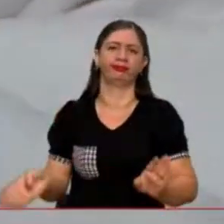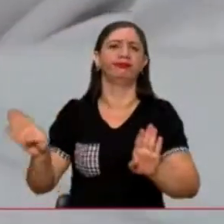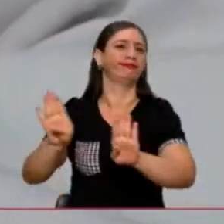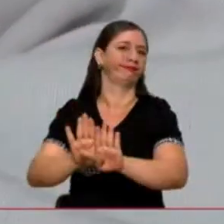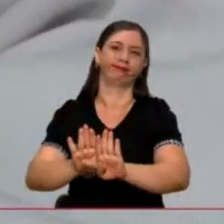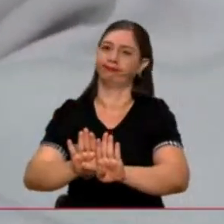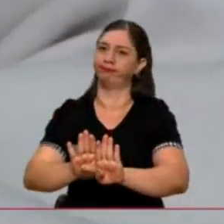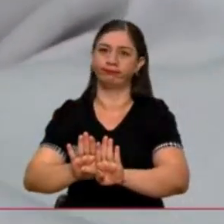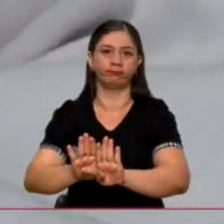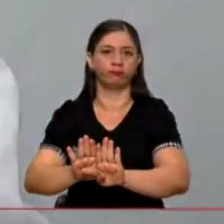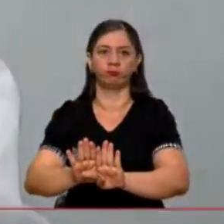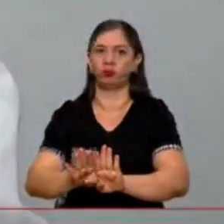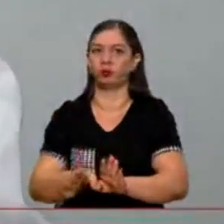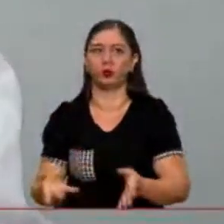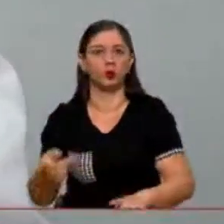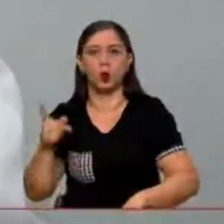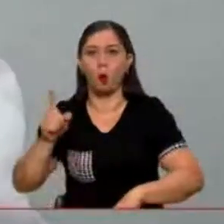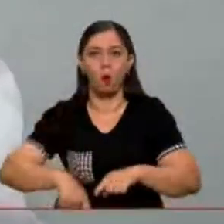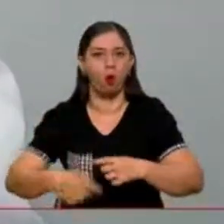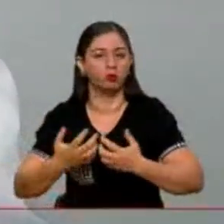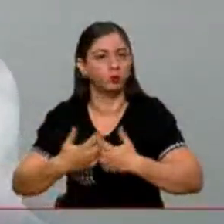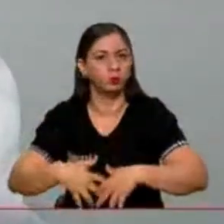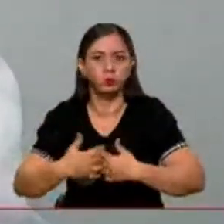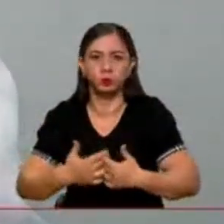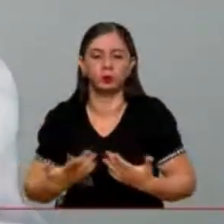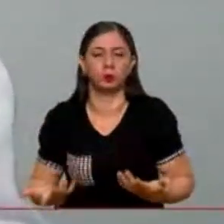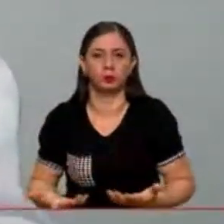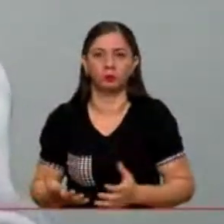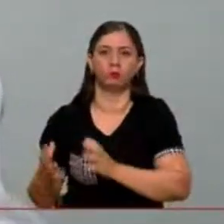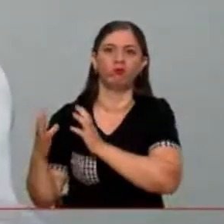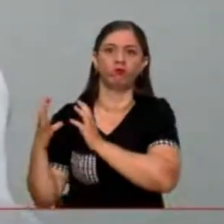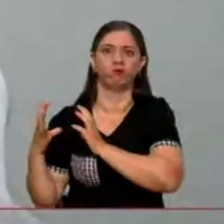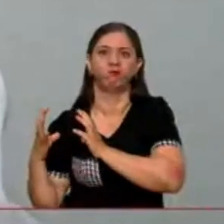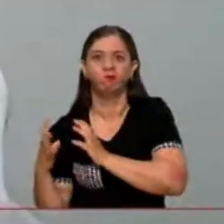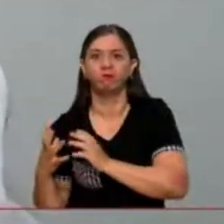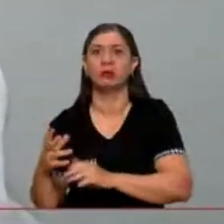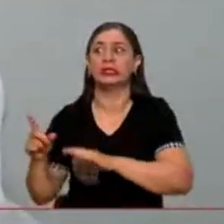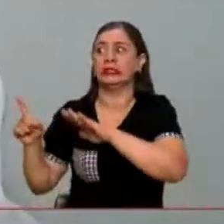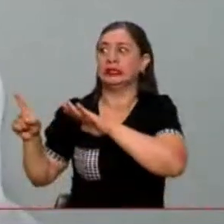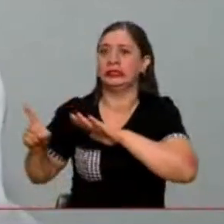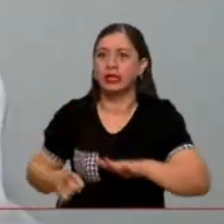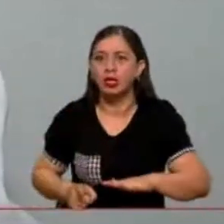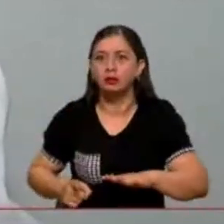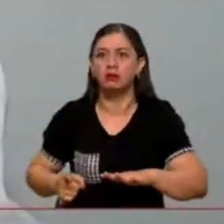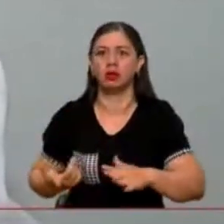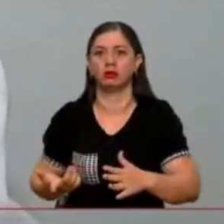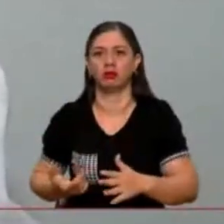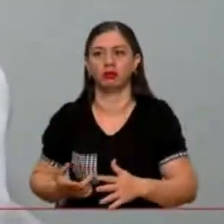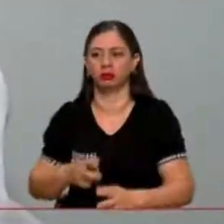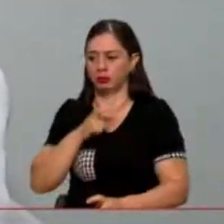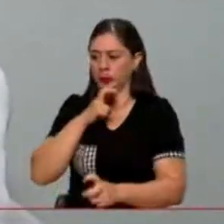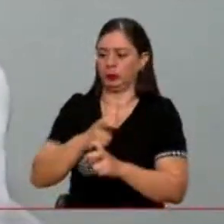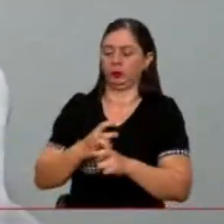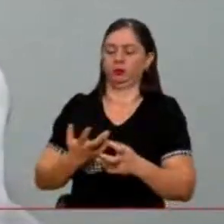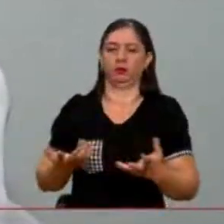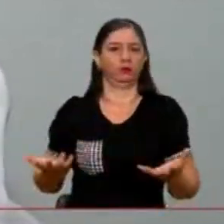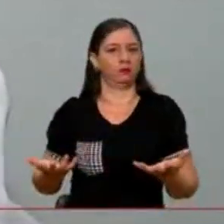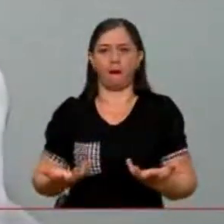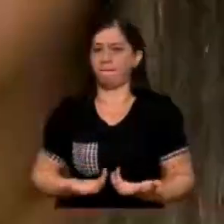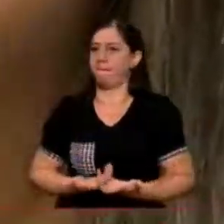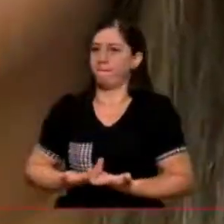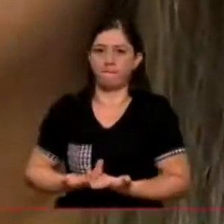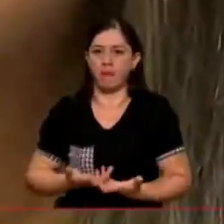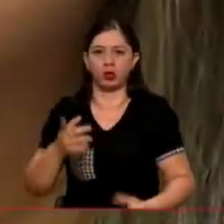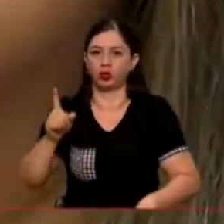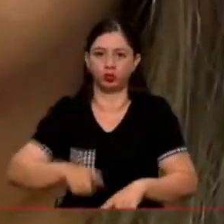precisamente no tenemos cómo funcionar. Mire, soportamos hasta 6 meses, que realmente, pero ya no podemos